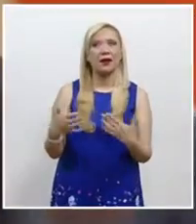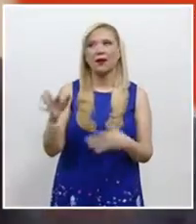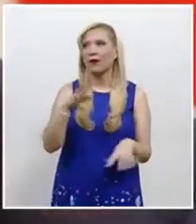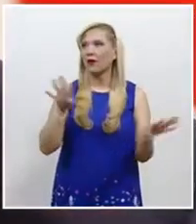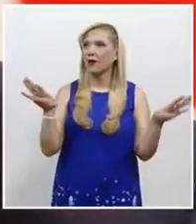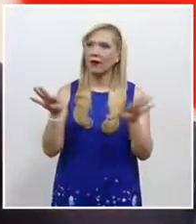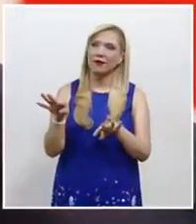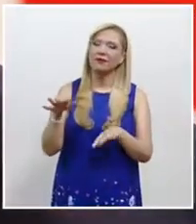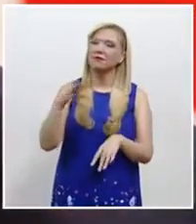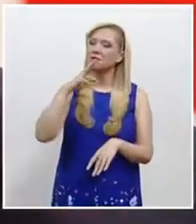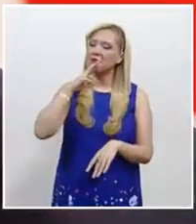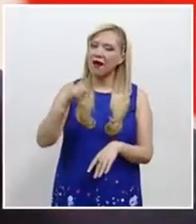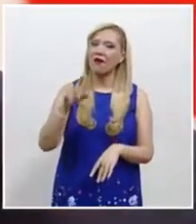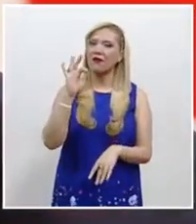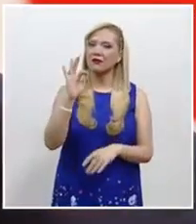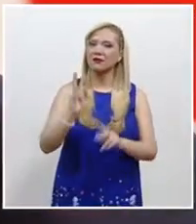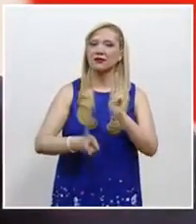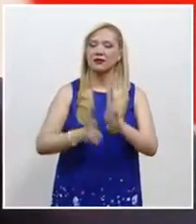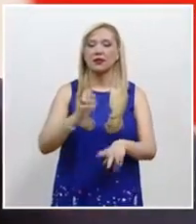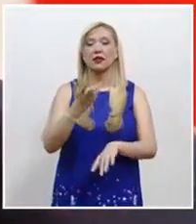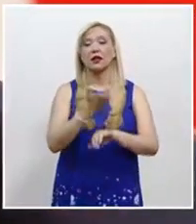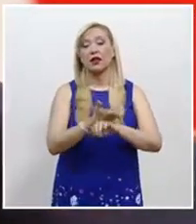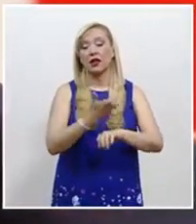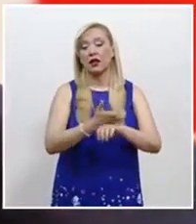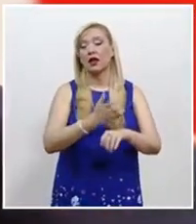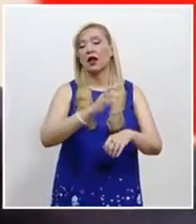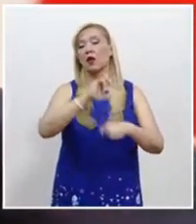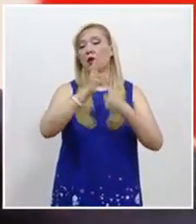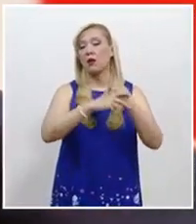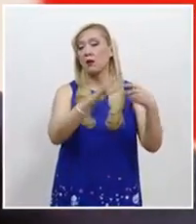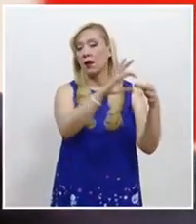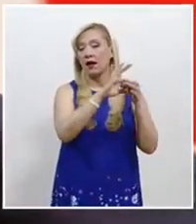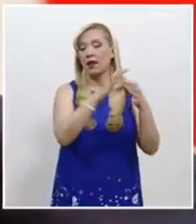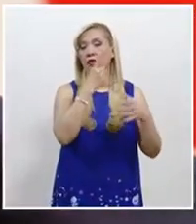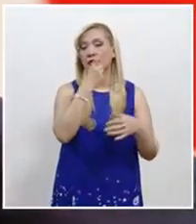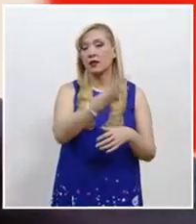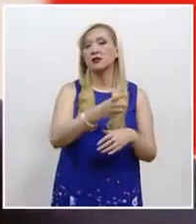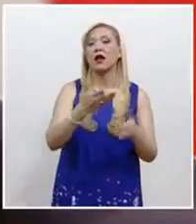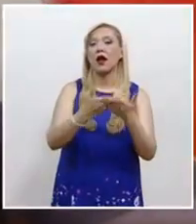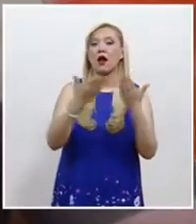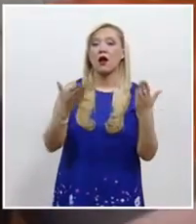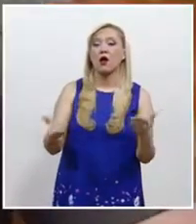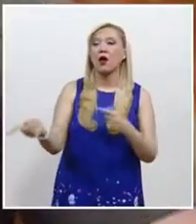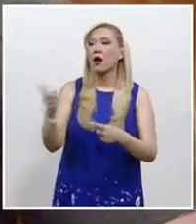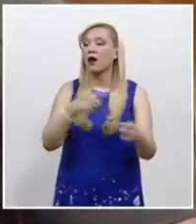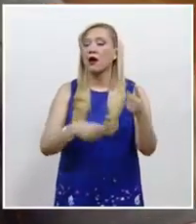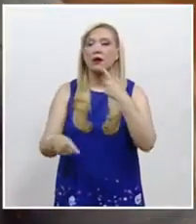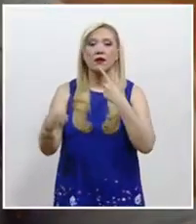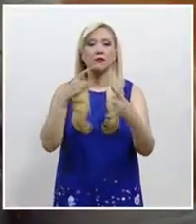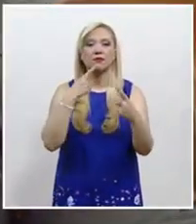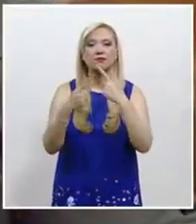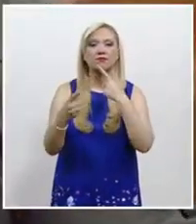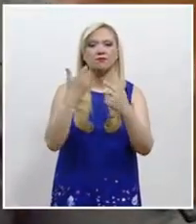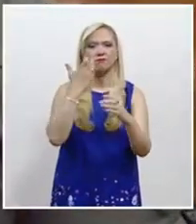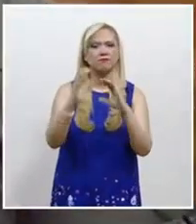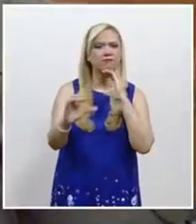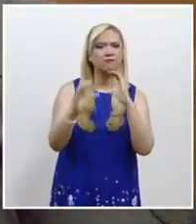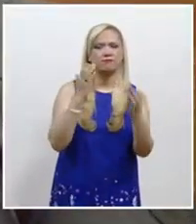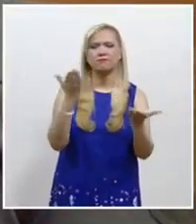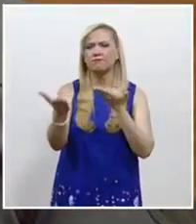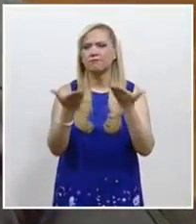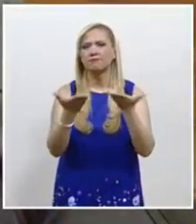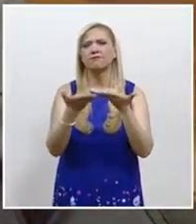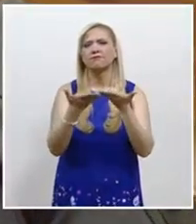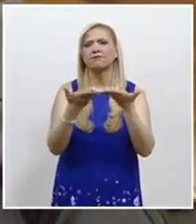significativa. Estados Unidos y la Unión Europea señalaron que con ello los canales de comunicación están abiertos para encontrar una